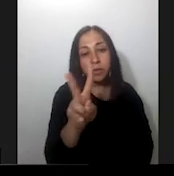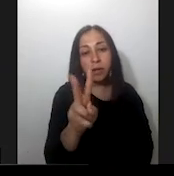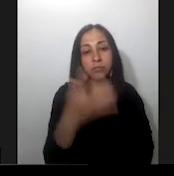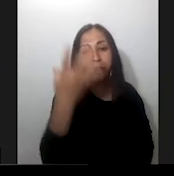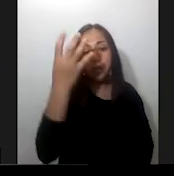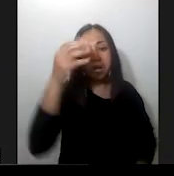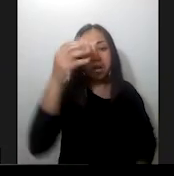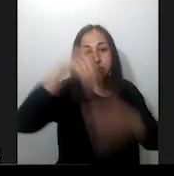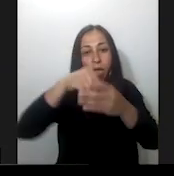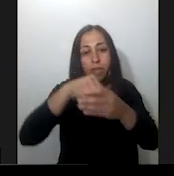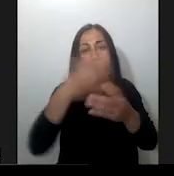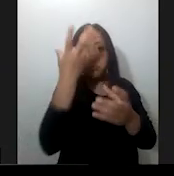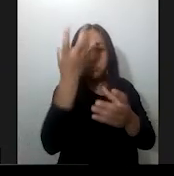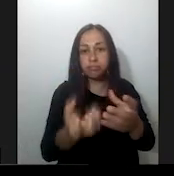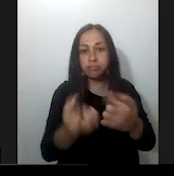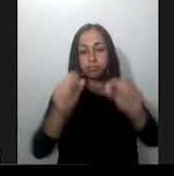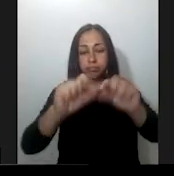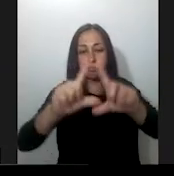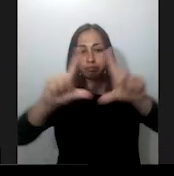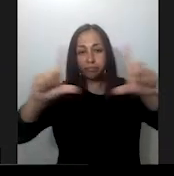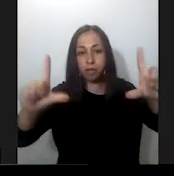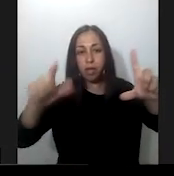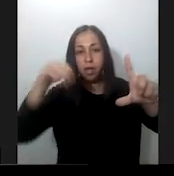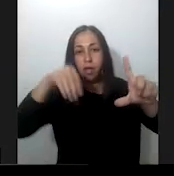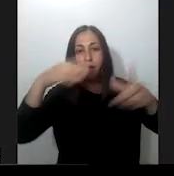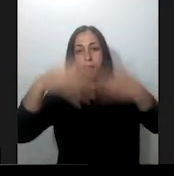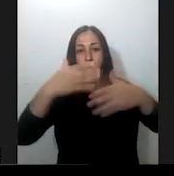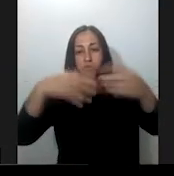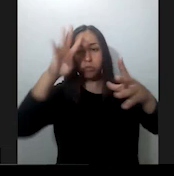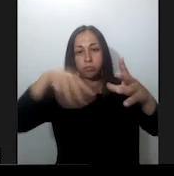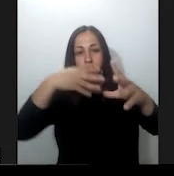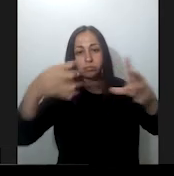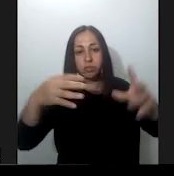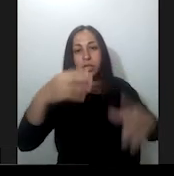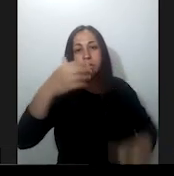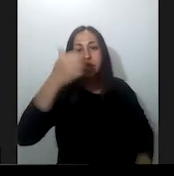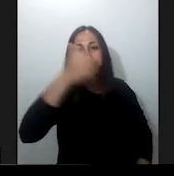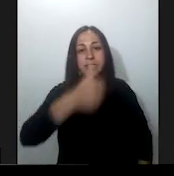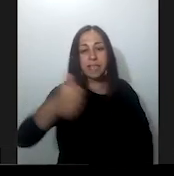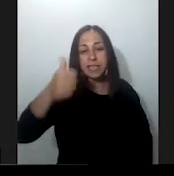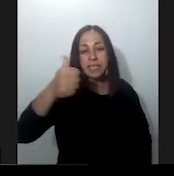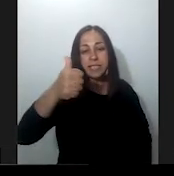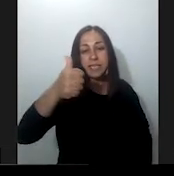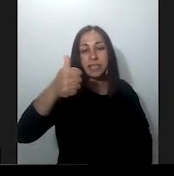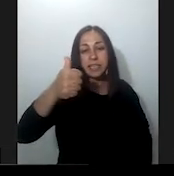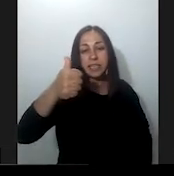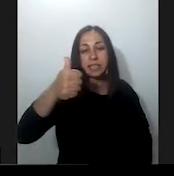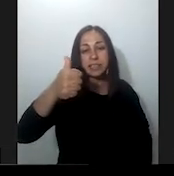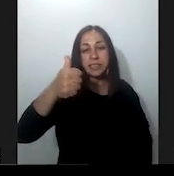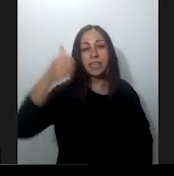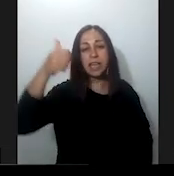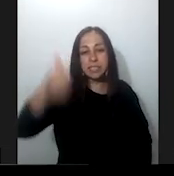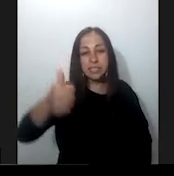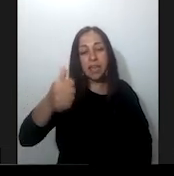y podemos observar que se cargó dentro de nuestro Excel este archivo de productos que tiene